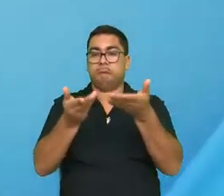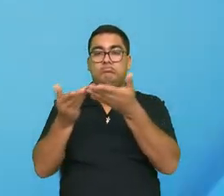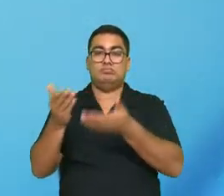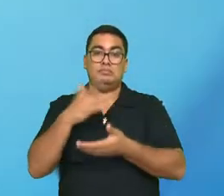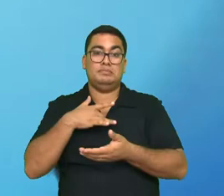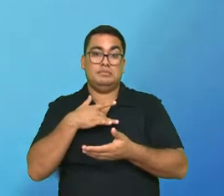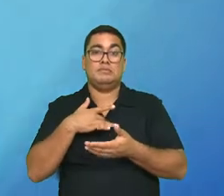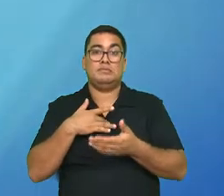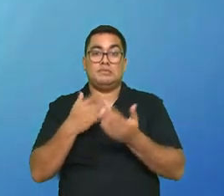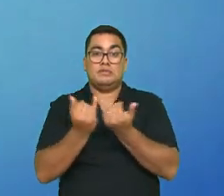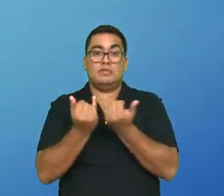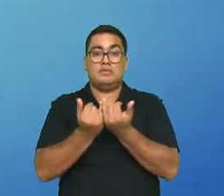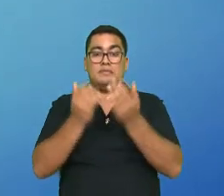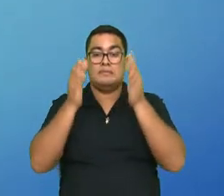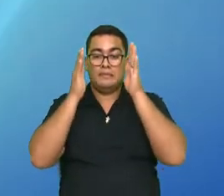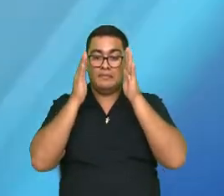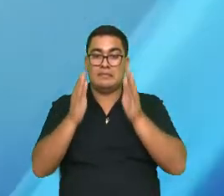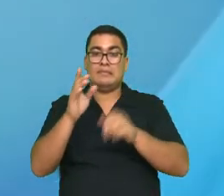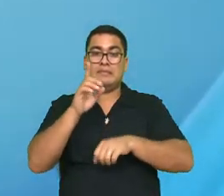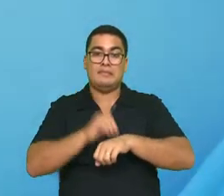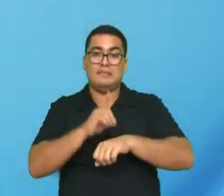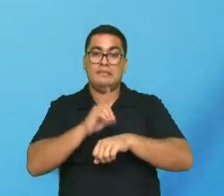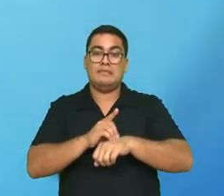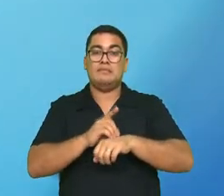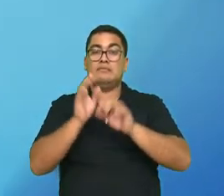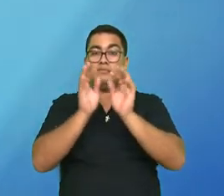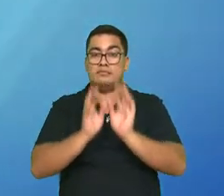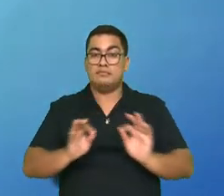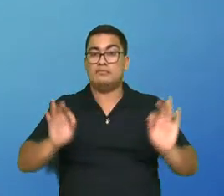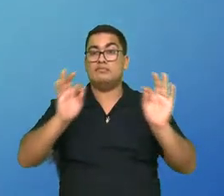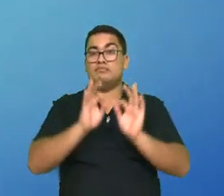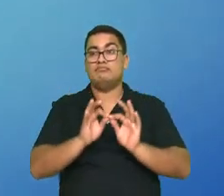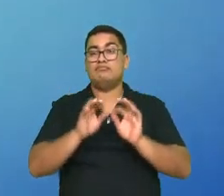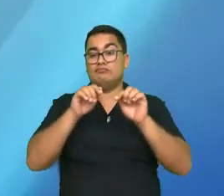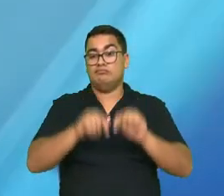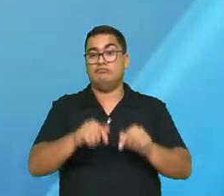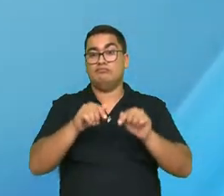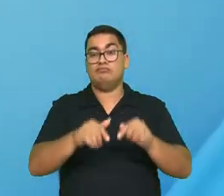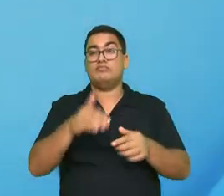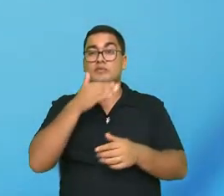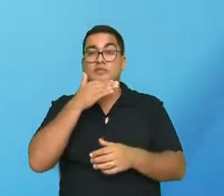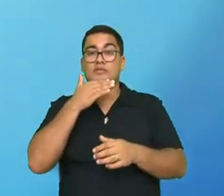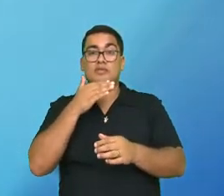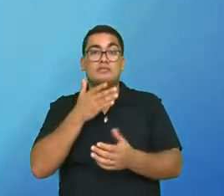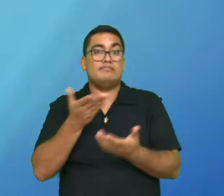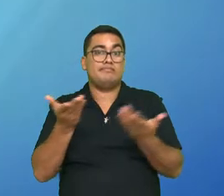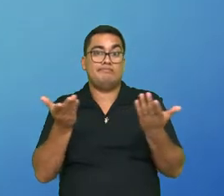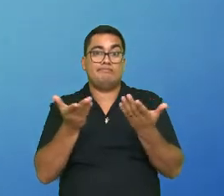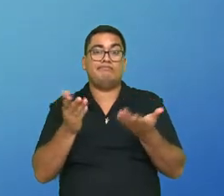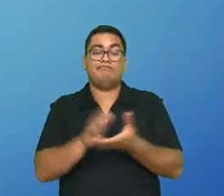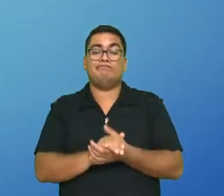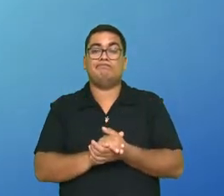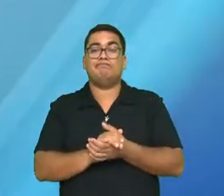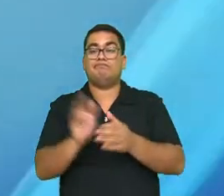requiere, incluso atención médica, que es prioritaria más en estos tiempos de epidemias y pandemias. Vigilancia y visitas